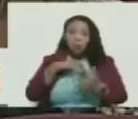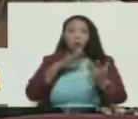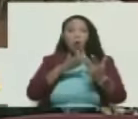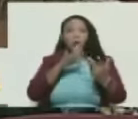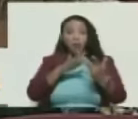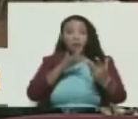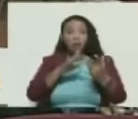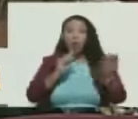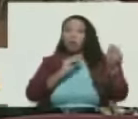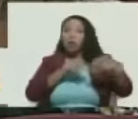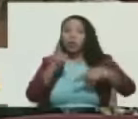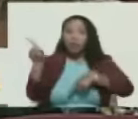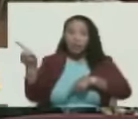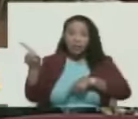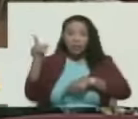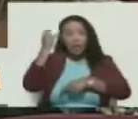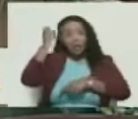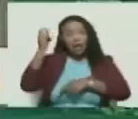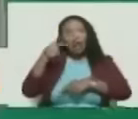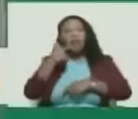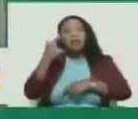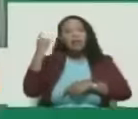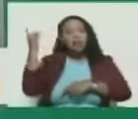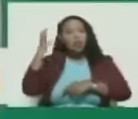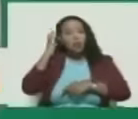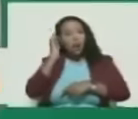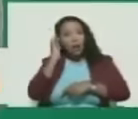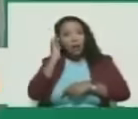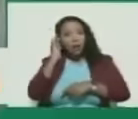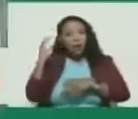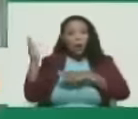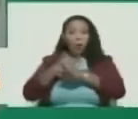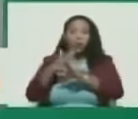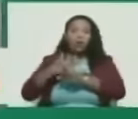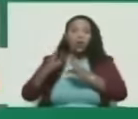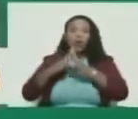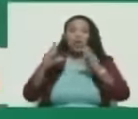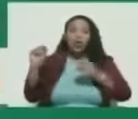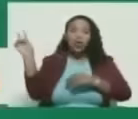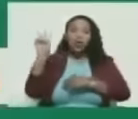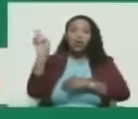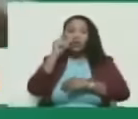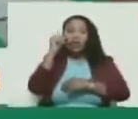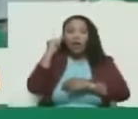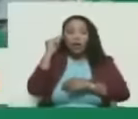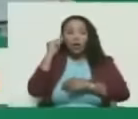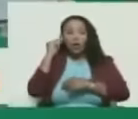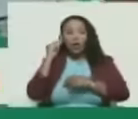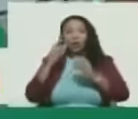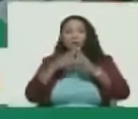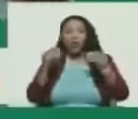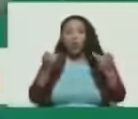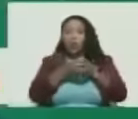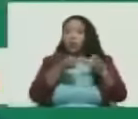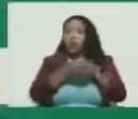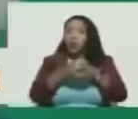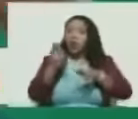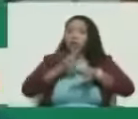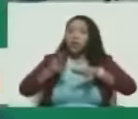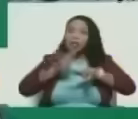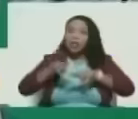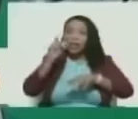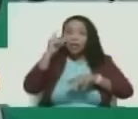de Génesis que comparto y que estoy seguro que compartimos todas y todos los venezolanos de todas las generaciones, los niños,